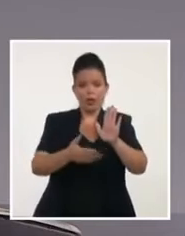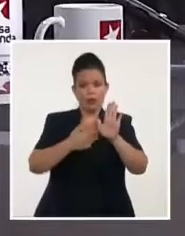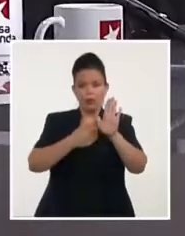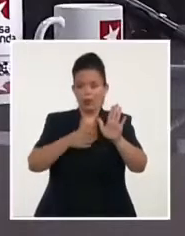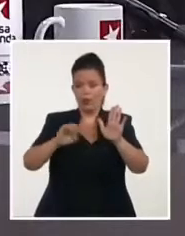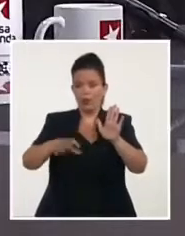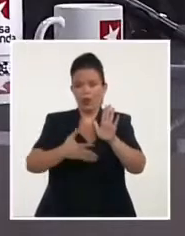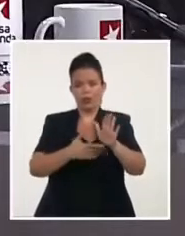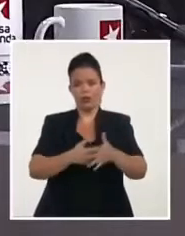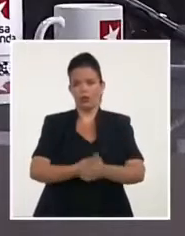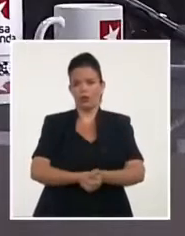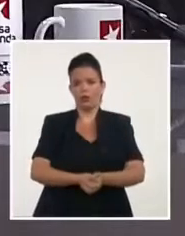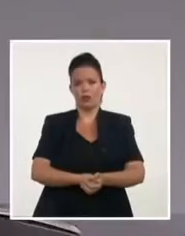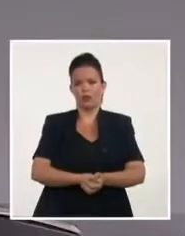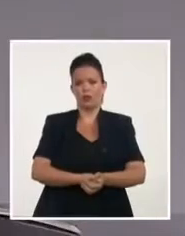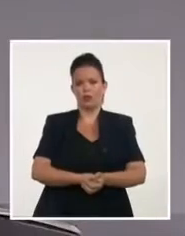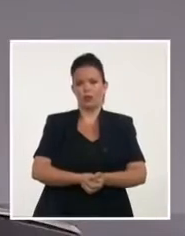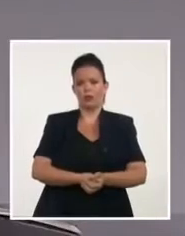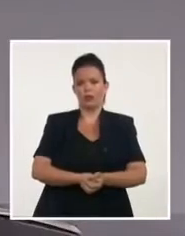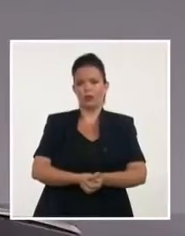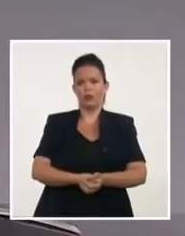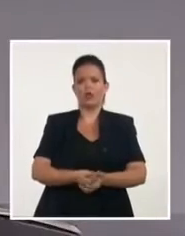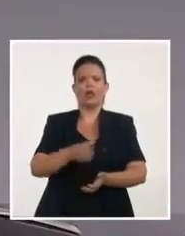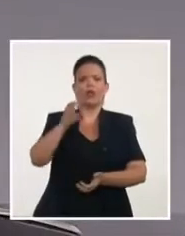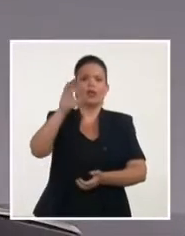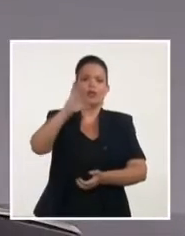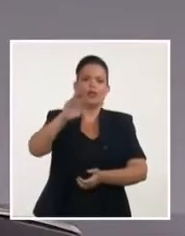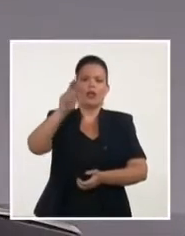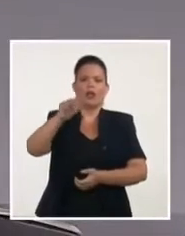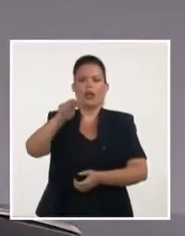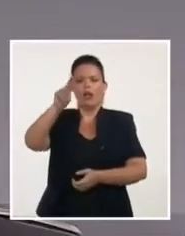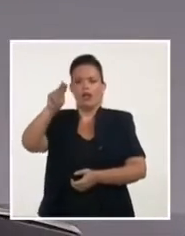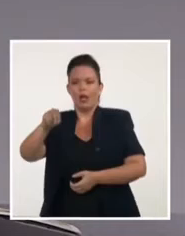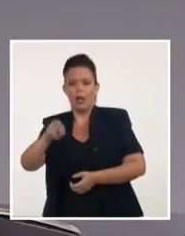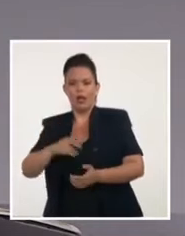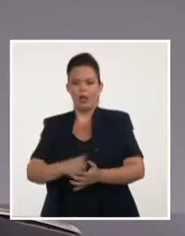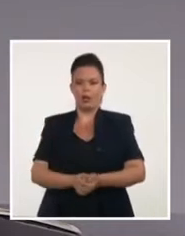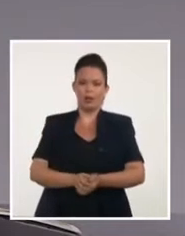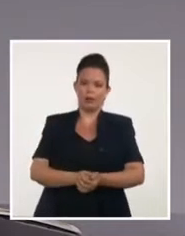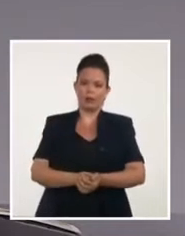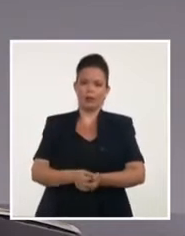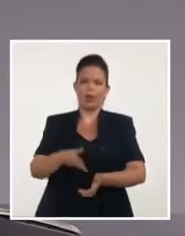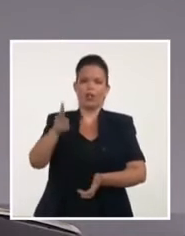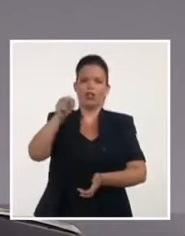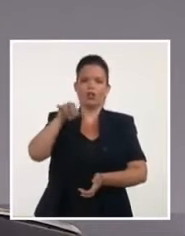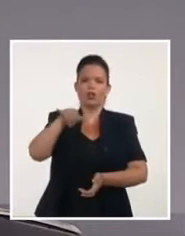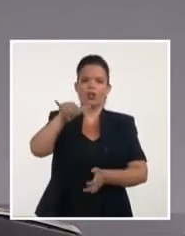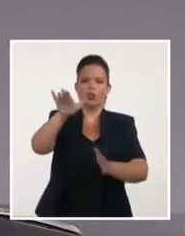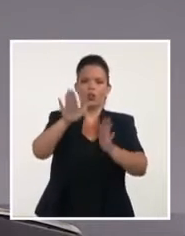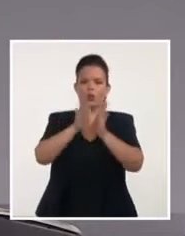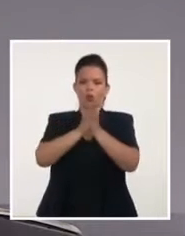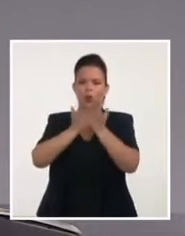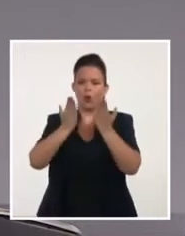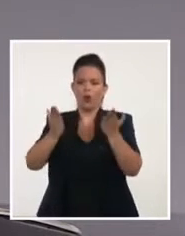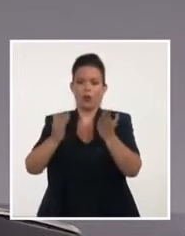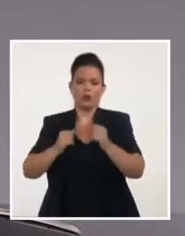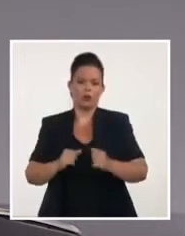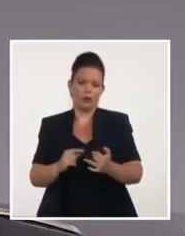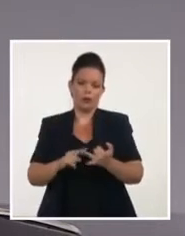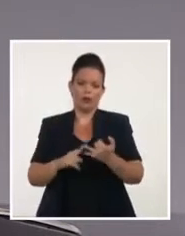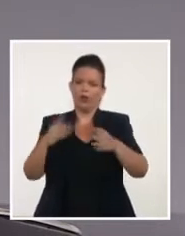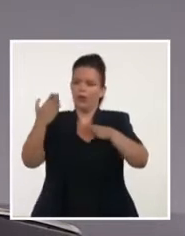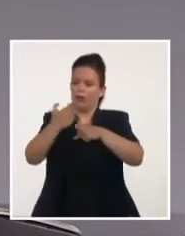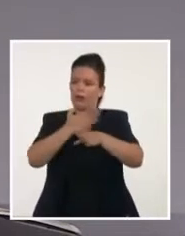Washington Post, el New York Times, Independent, o sea, todos. Entonces, eso también ha sido